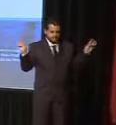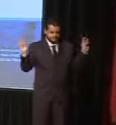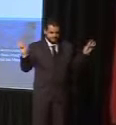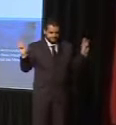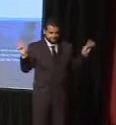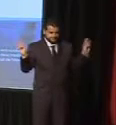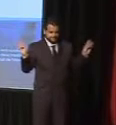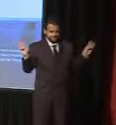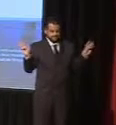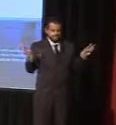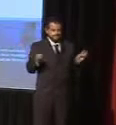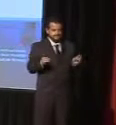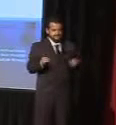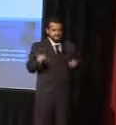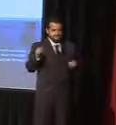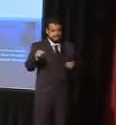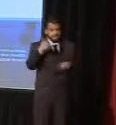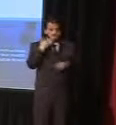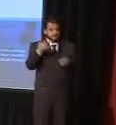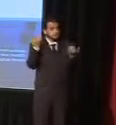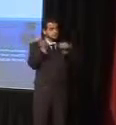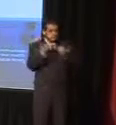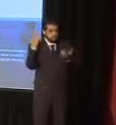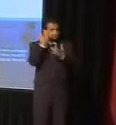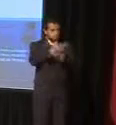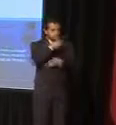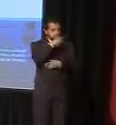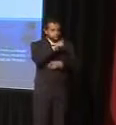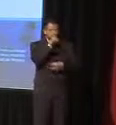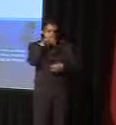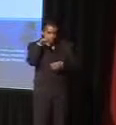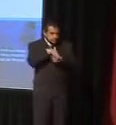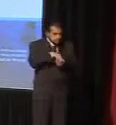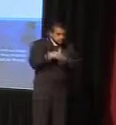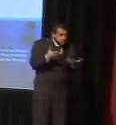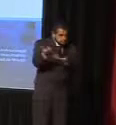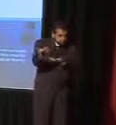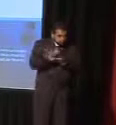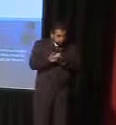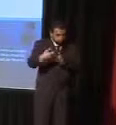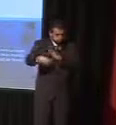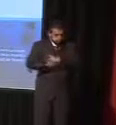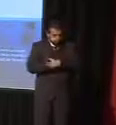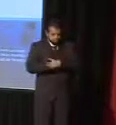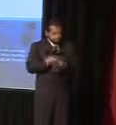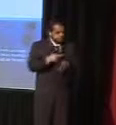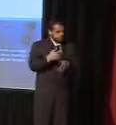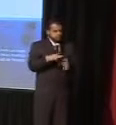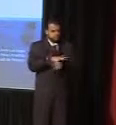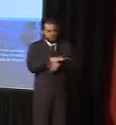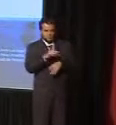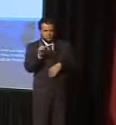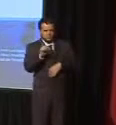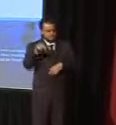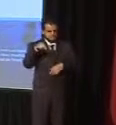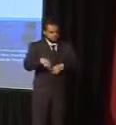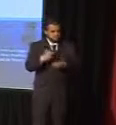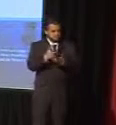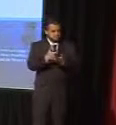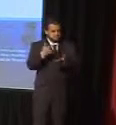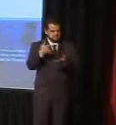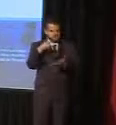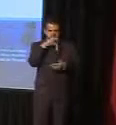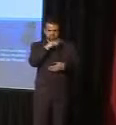voto sin votan hoy van a recibir algo a cambio hoy mismo no mañana no en forma de